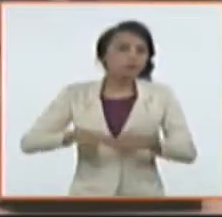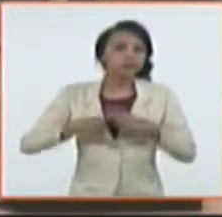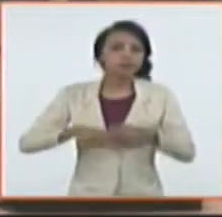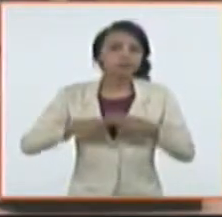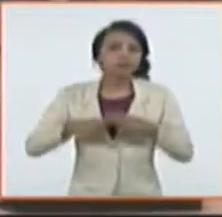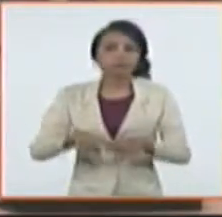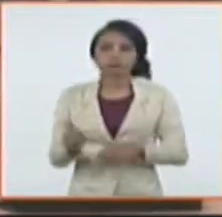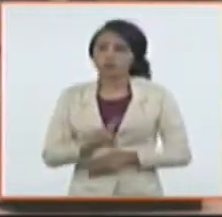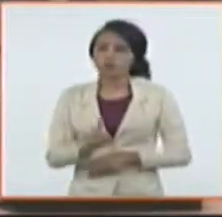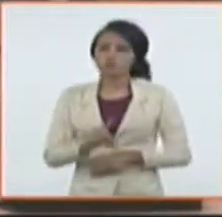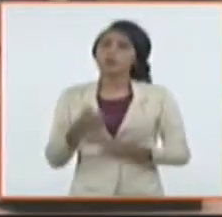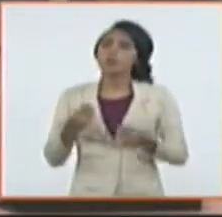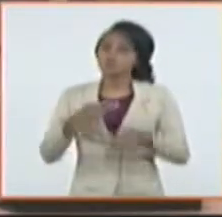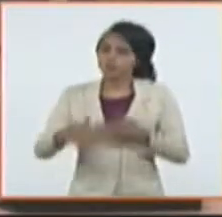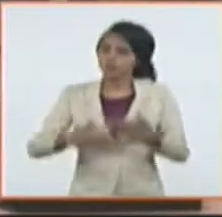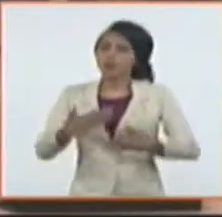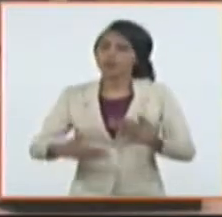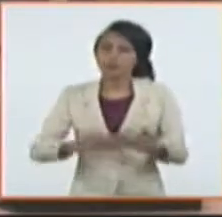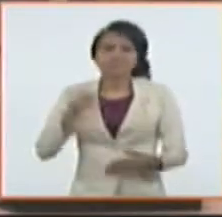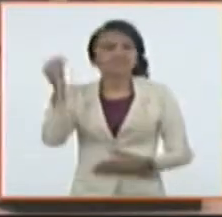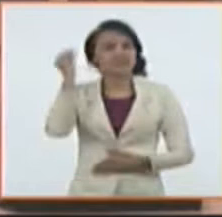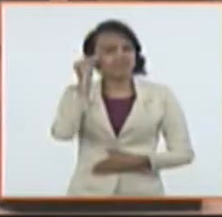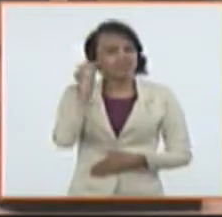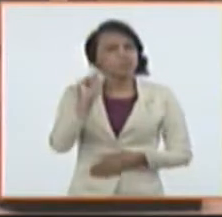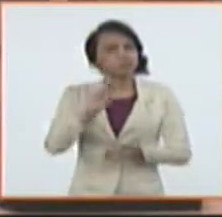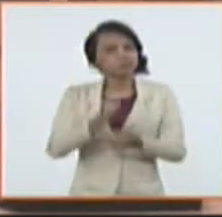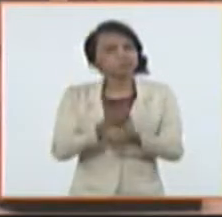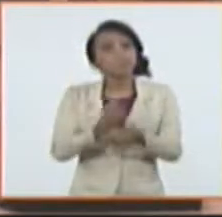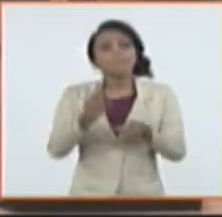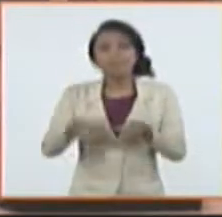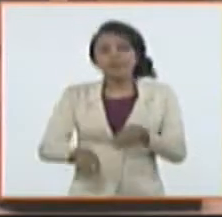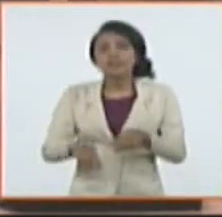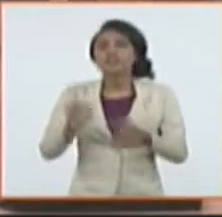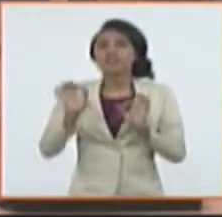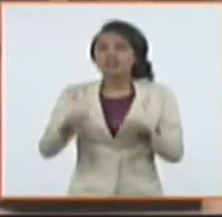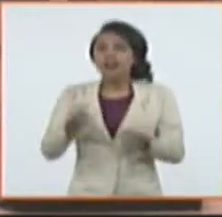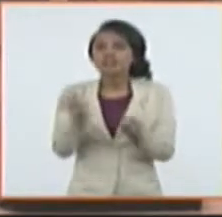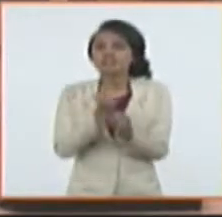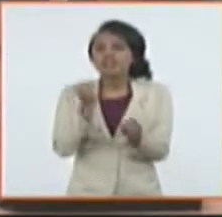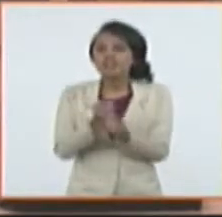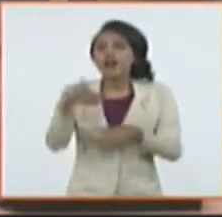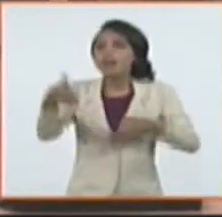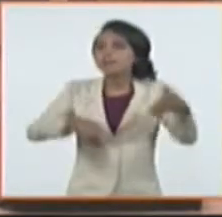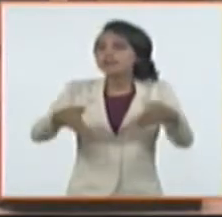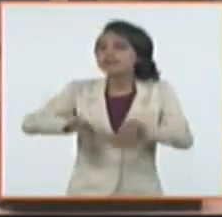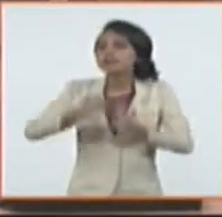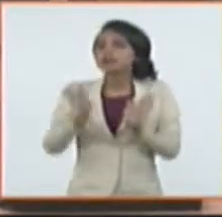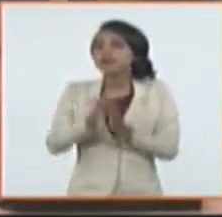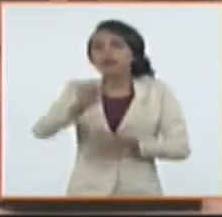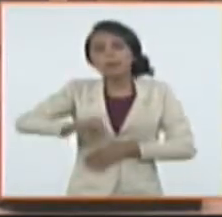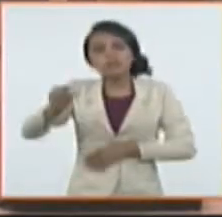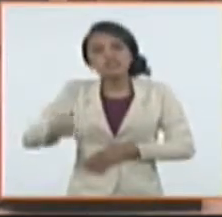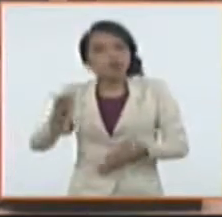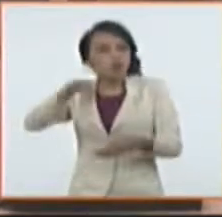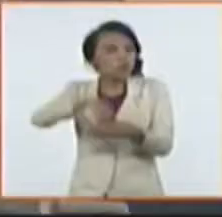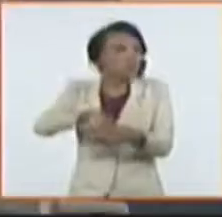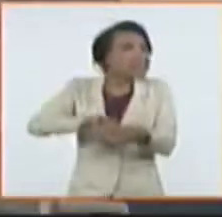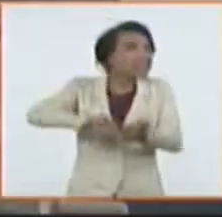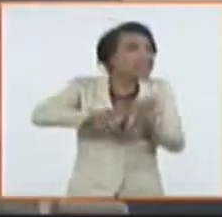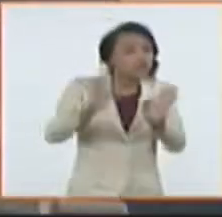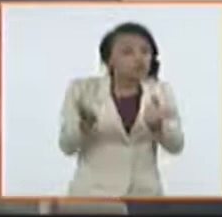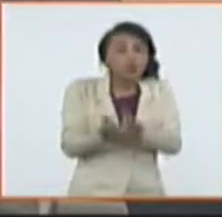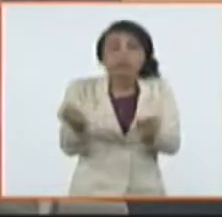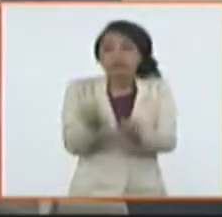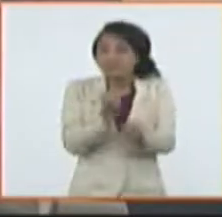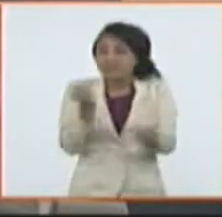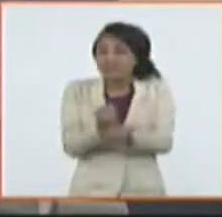problemas. Pero con un buen ejercicio democrático, participativo, inclusivo, de trabajo, bajo ese concepto